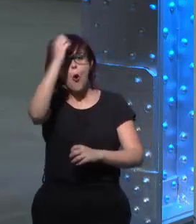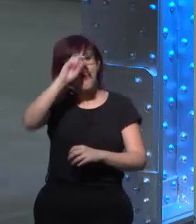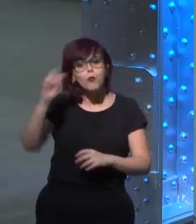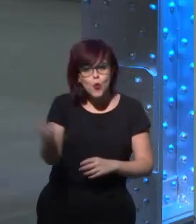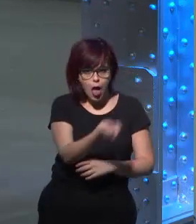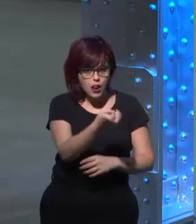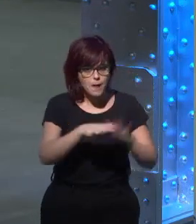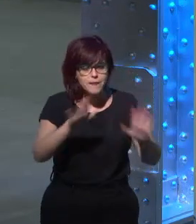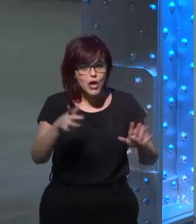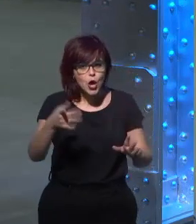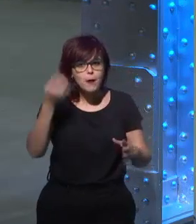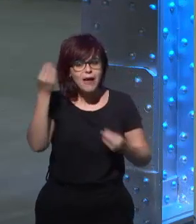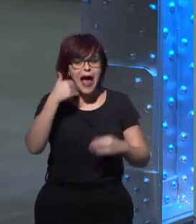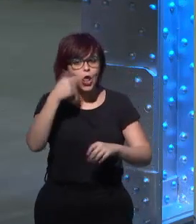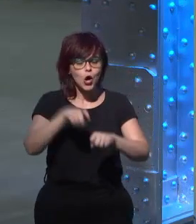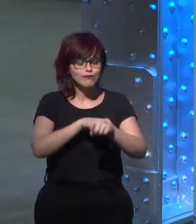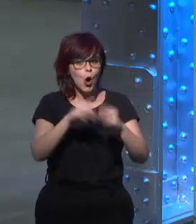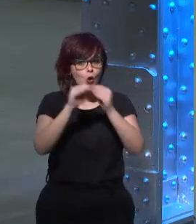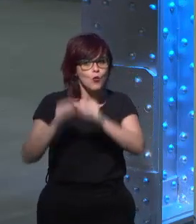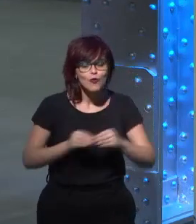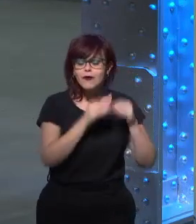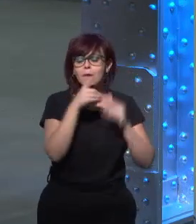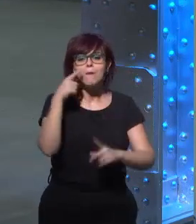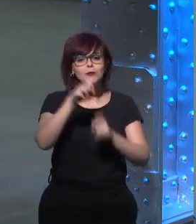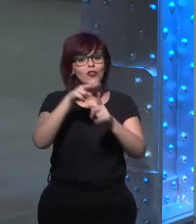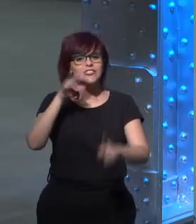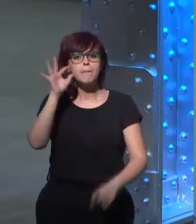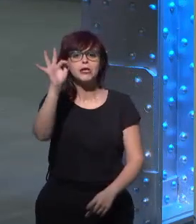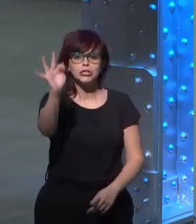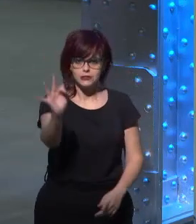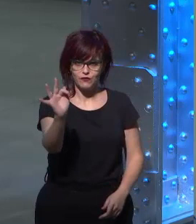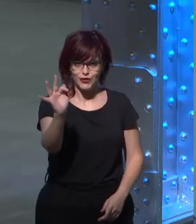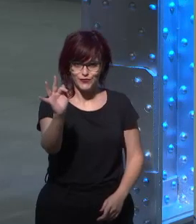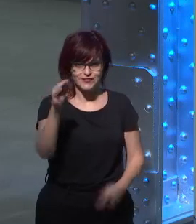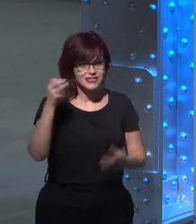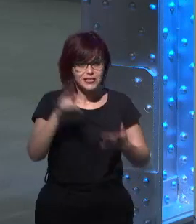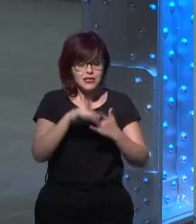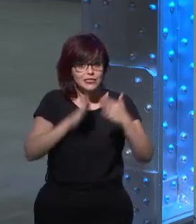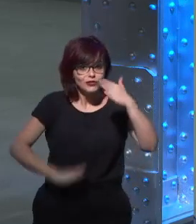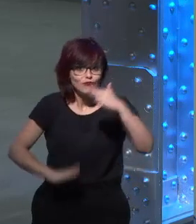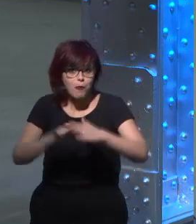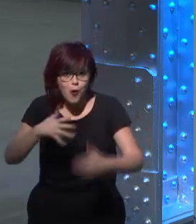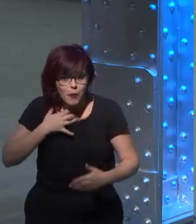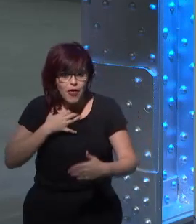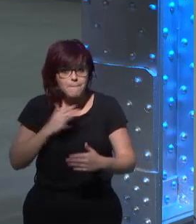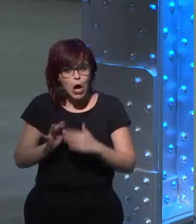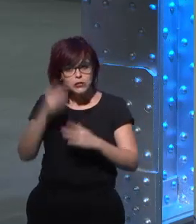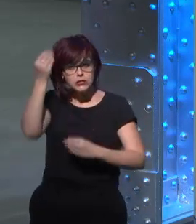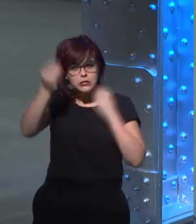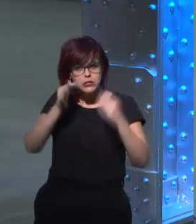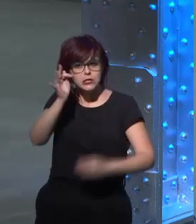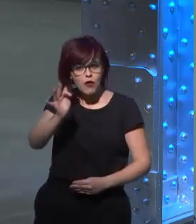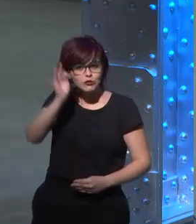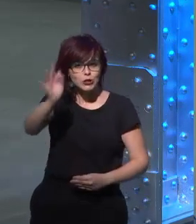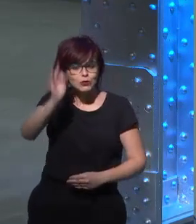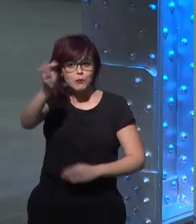algo que creo que sí, sinceramente, que nos caracteriza y es el optimismo. Y el optimismo no hay que lo pare. Así que yo creo que con ese optimismo sabremos afrontar los retos que nos